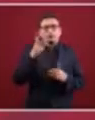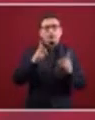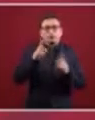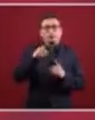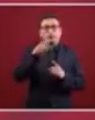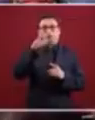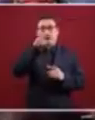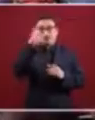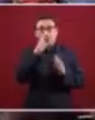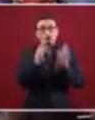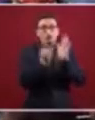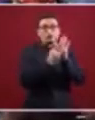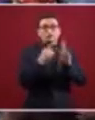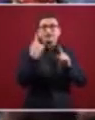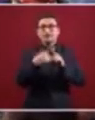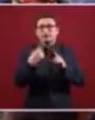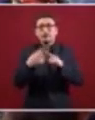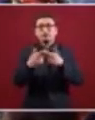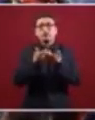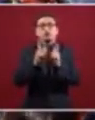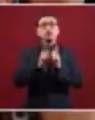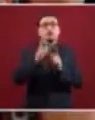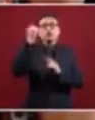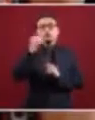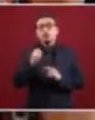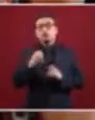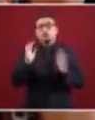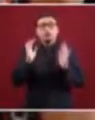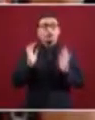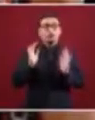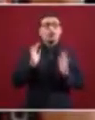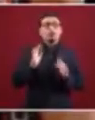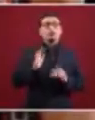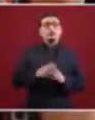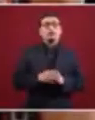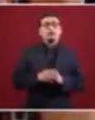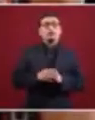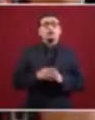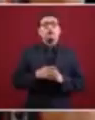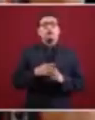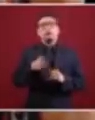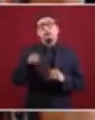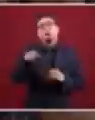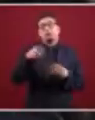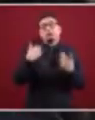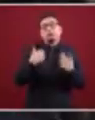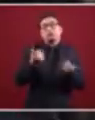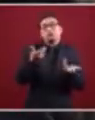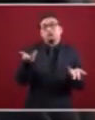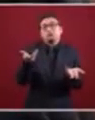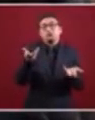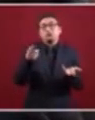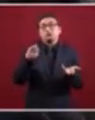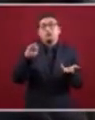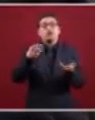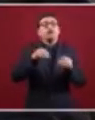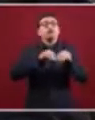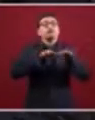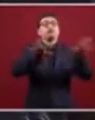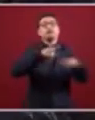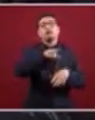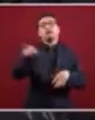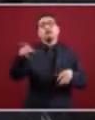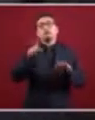imagen la filtró el cártel de Sinaloa, pues, o no tenemos se entiende la información? Que o la dieron a conocer